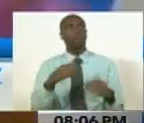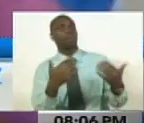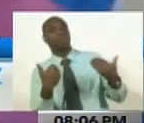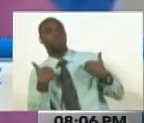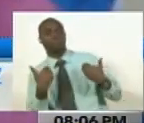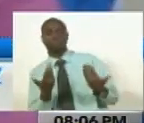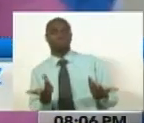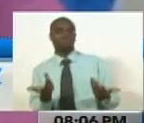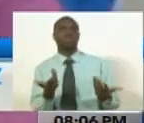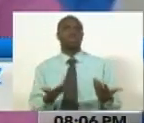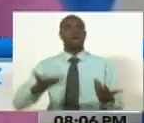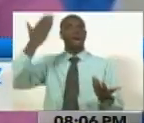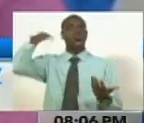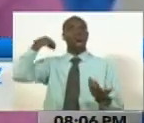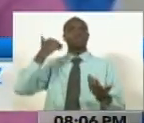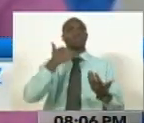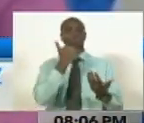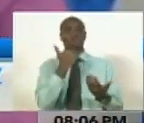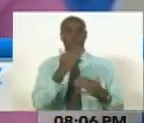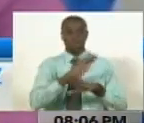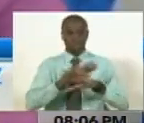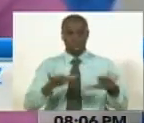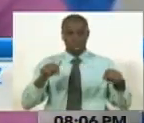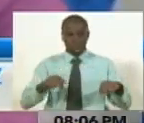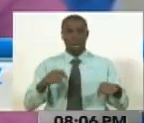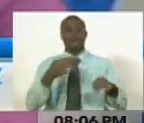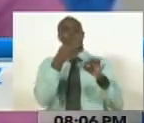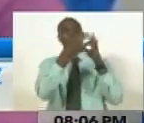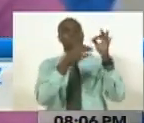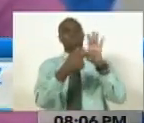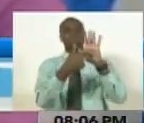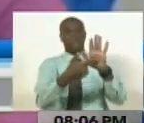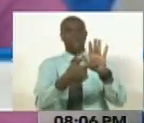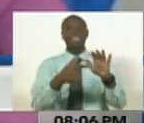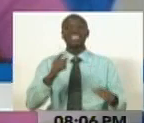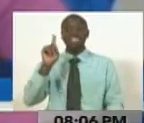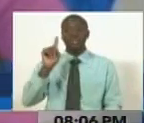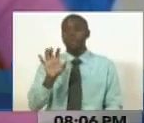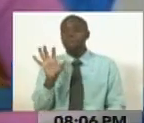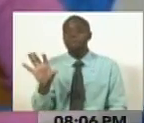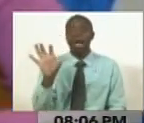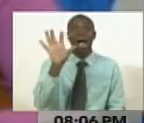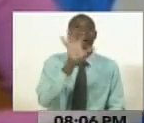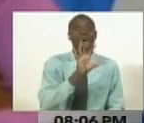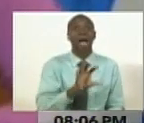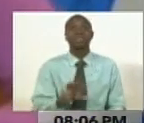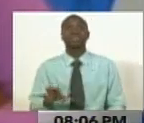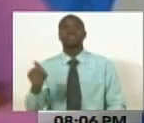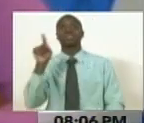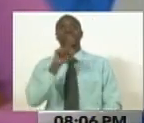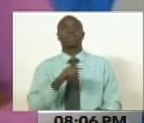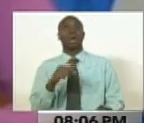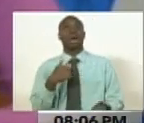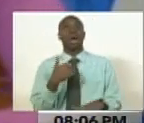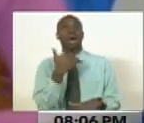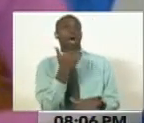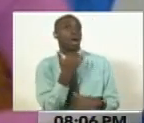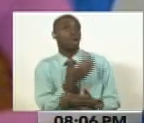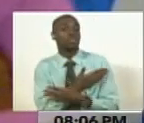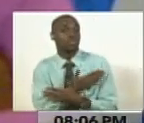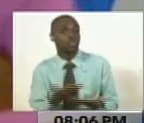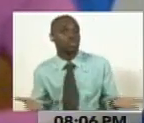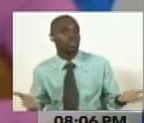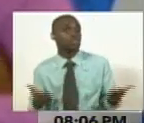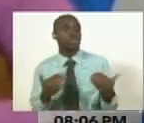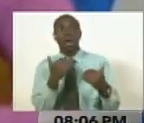como bien dijo el presidente de este país, que si los países no hacen lo que ellos quieren, tienen el